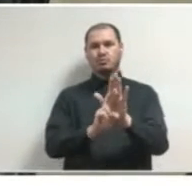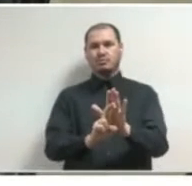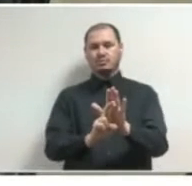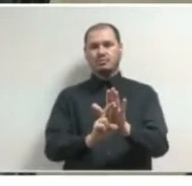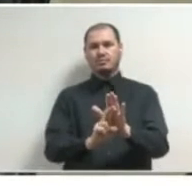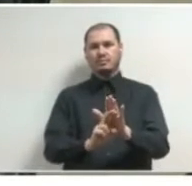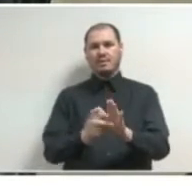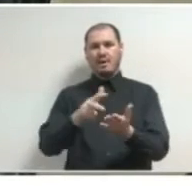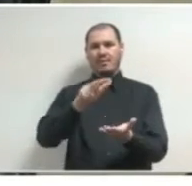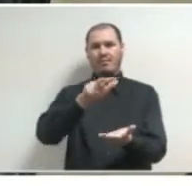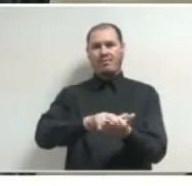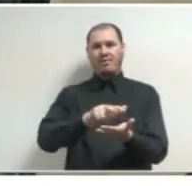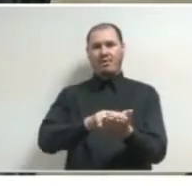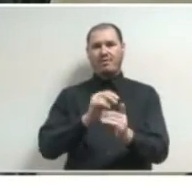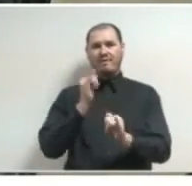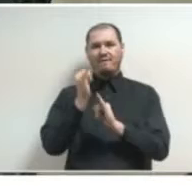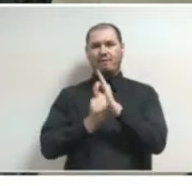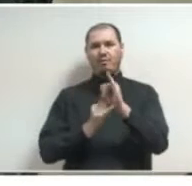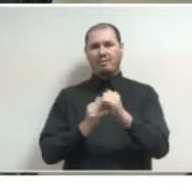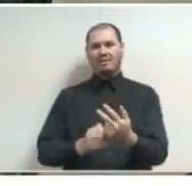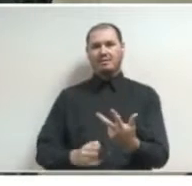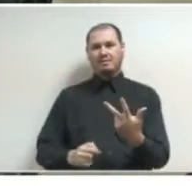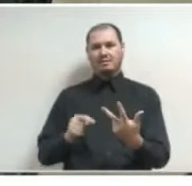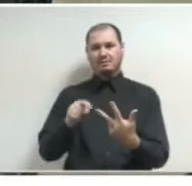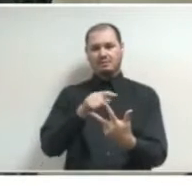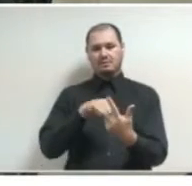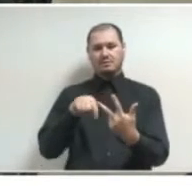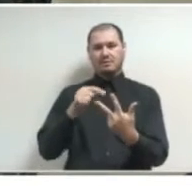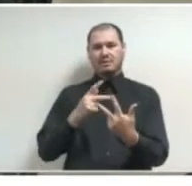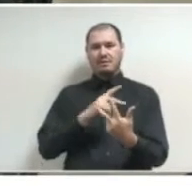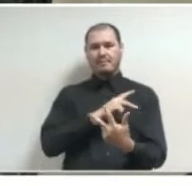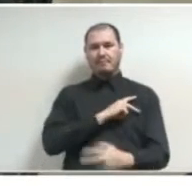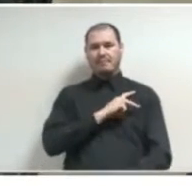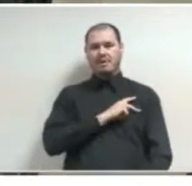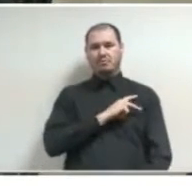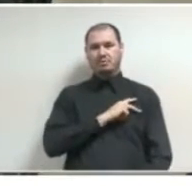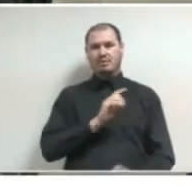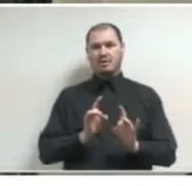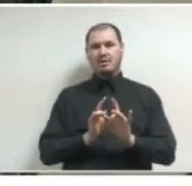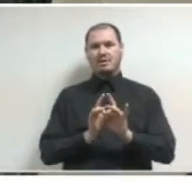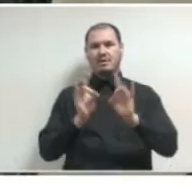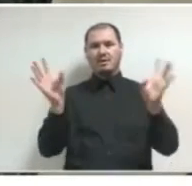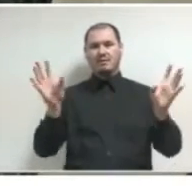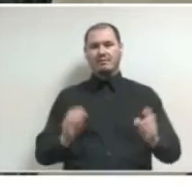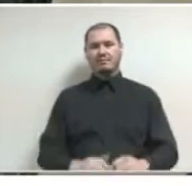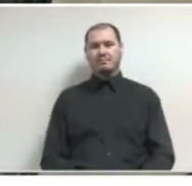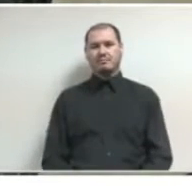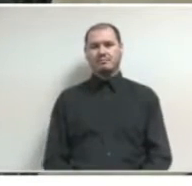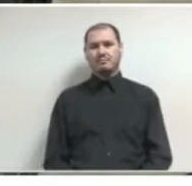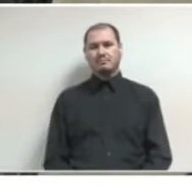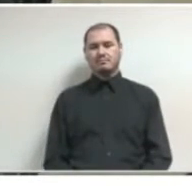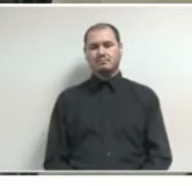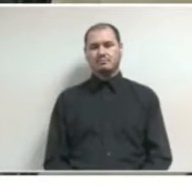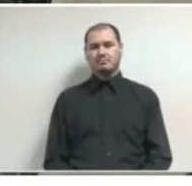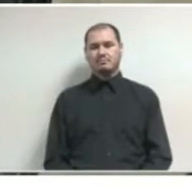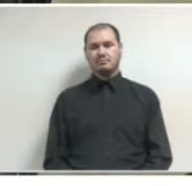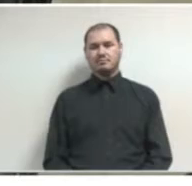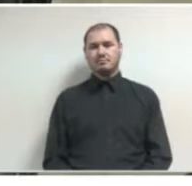aprobando el informe sobre las tres personas. Y hemos leído para ver, esperamos con. Ir a la sala. Va a